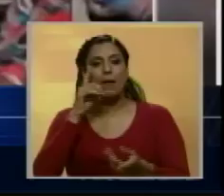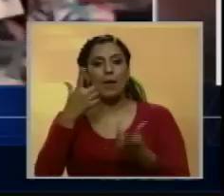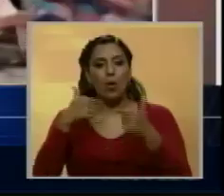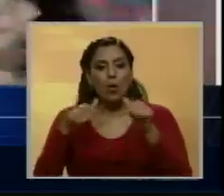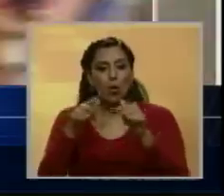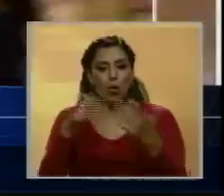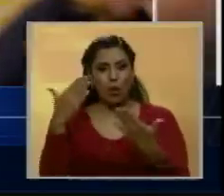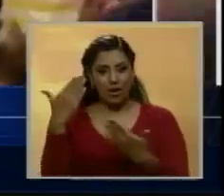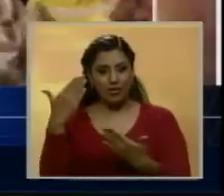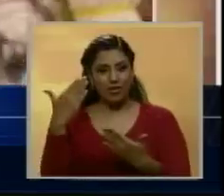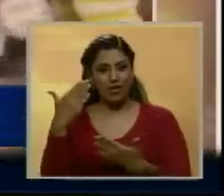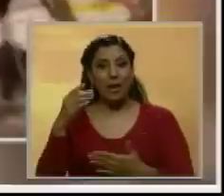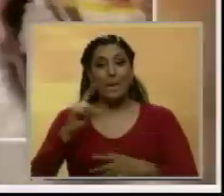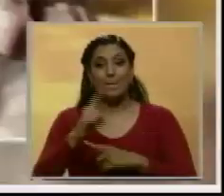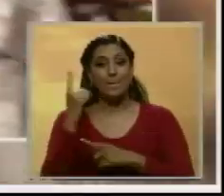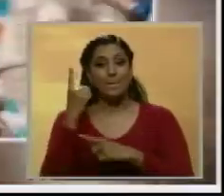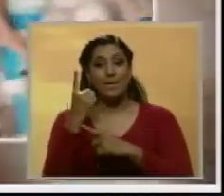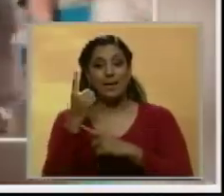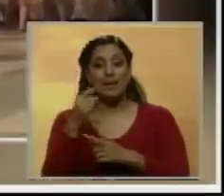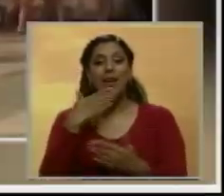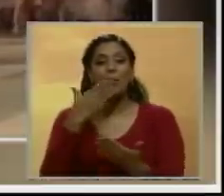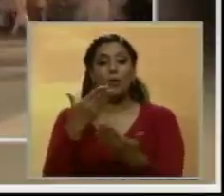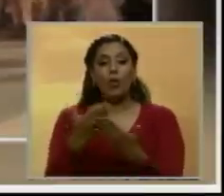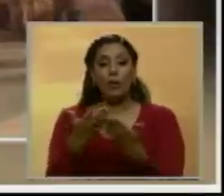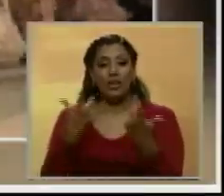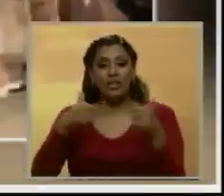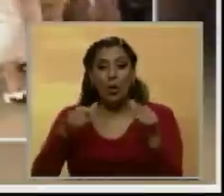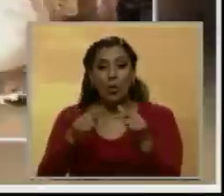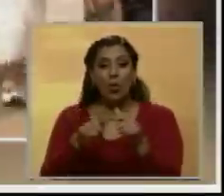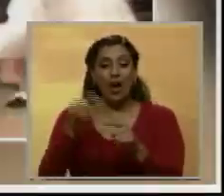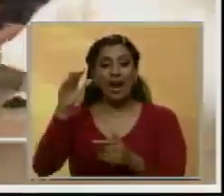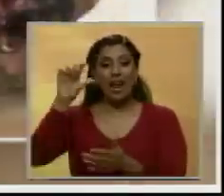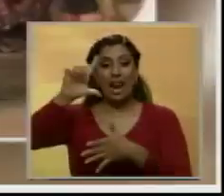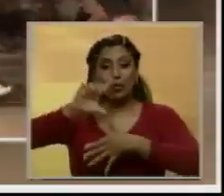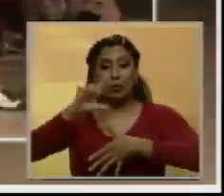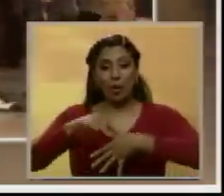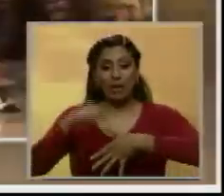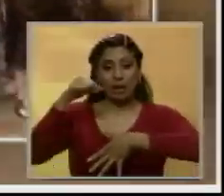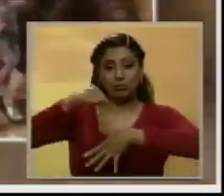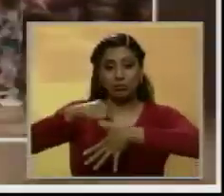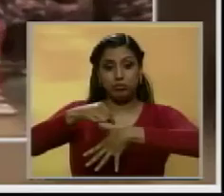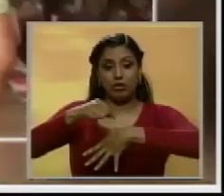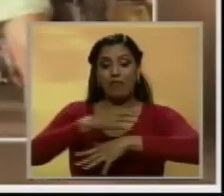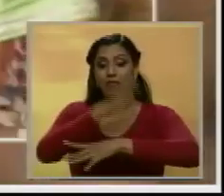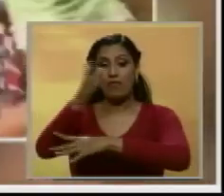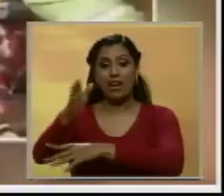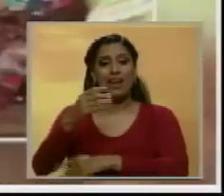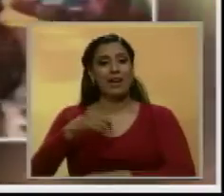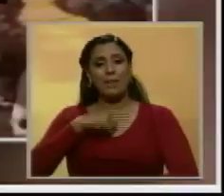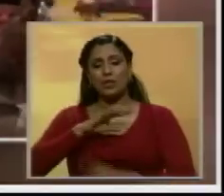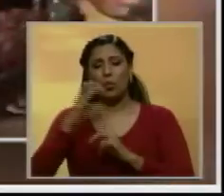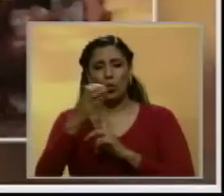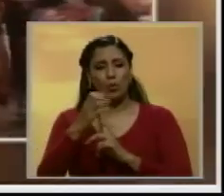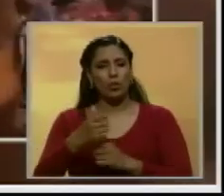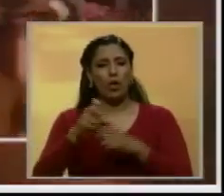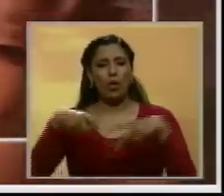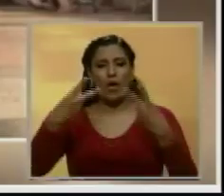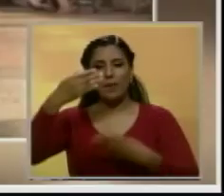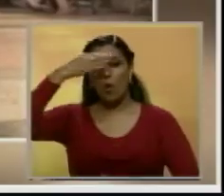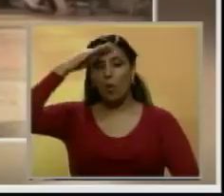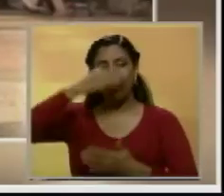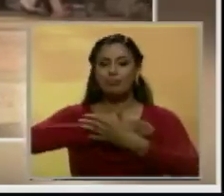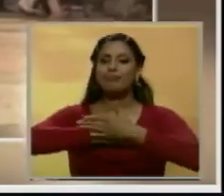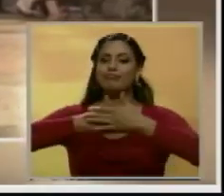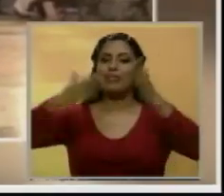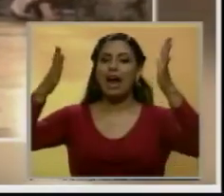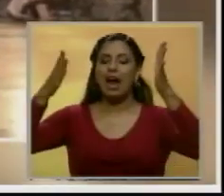Karl Lagerfeld, la primera que presenta en una pasarela de América Latina. La riqueza cultural y la apertura de Cuba al